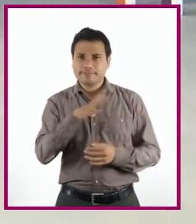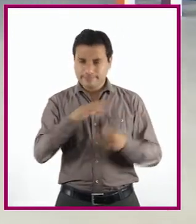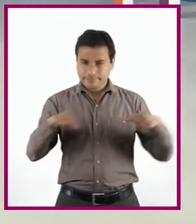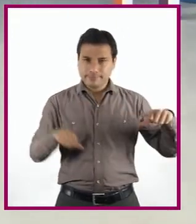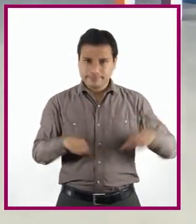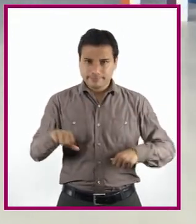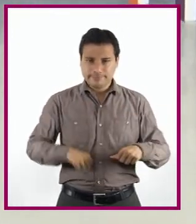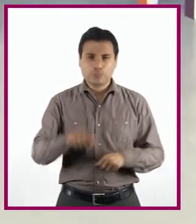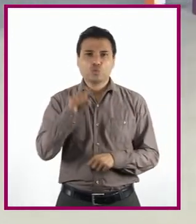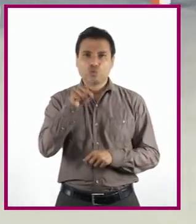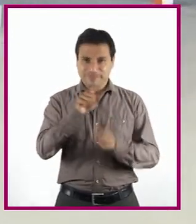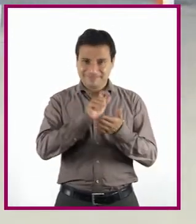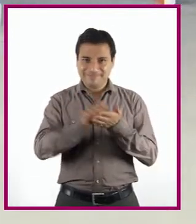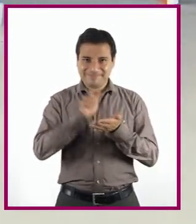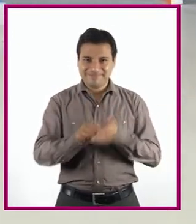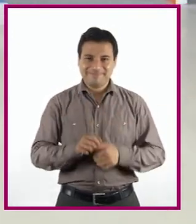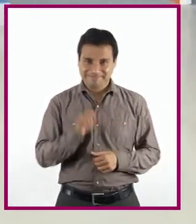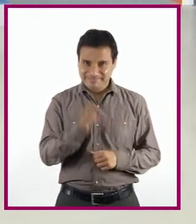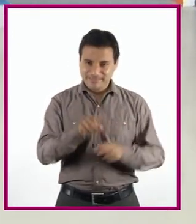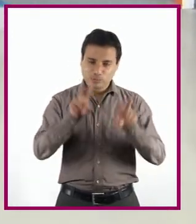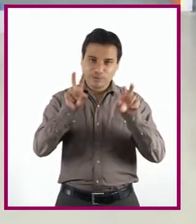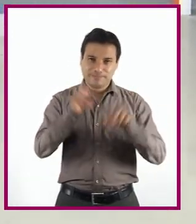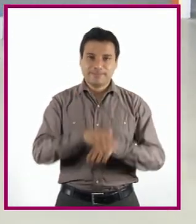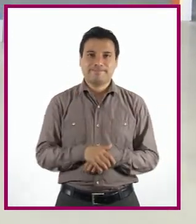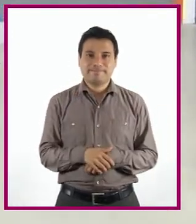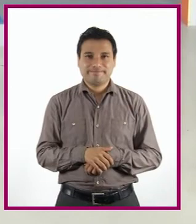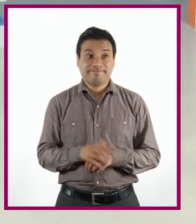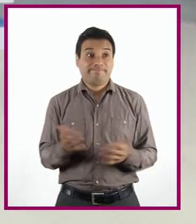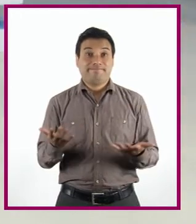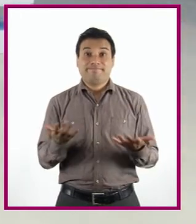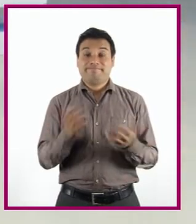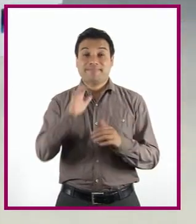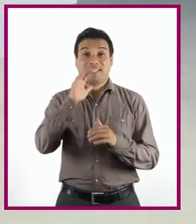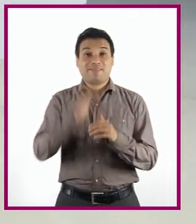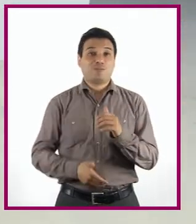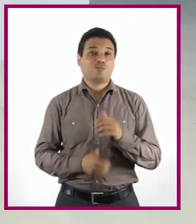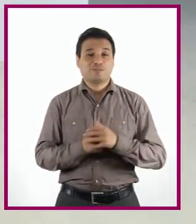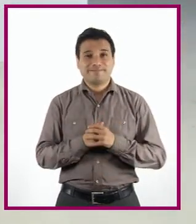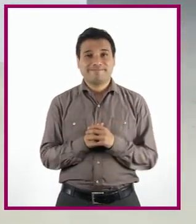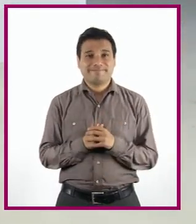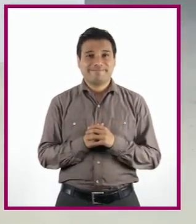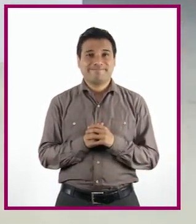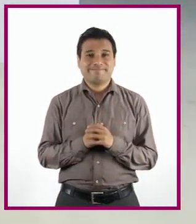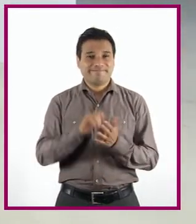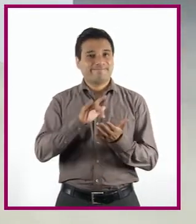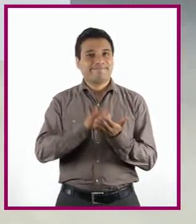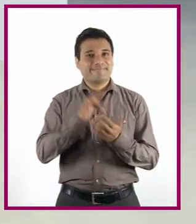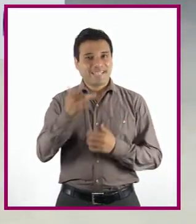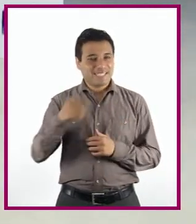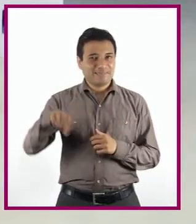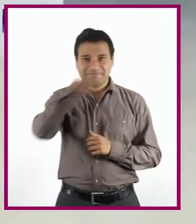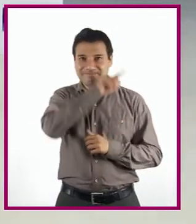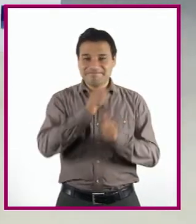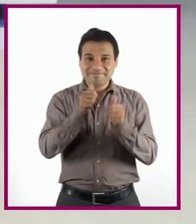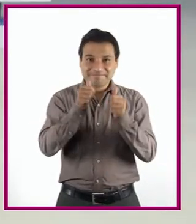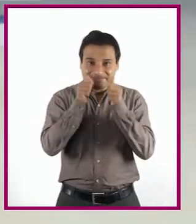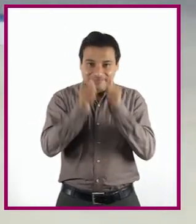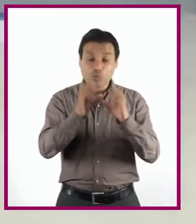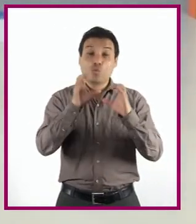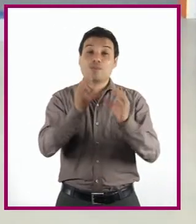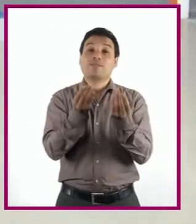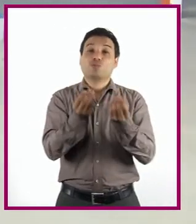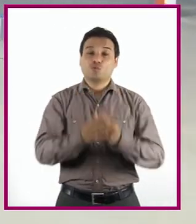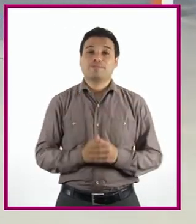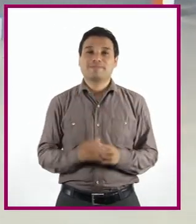texto acerca de este tema. ¡Listo! ¡Hemos terminado! Agradecemos su presencia. Cuídense